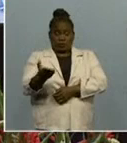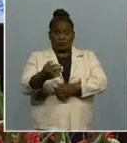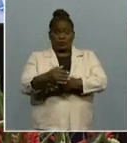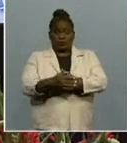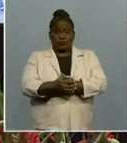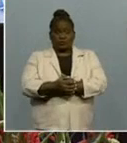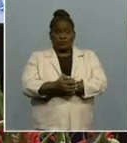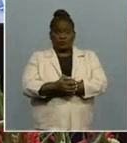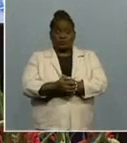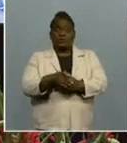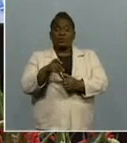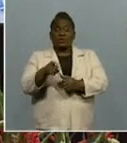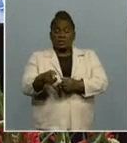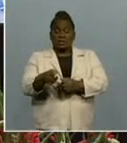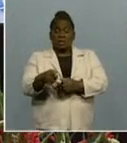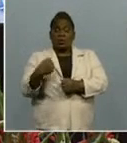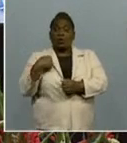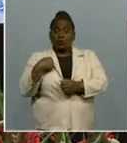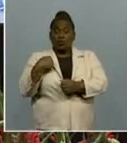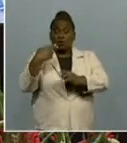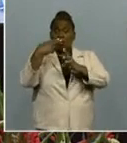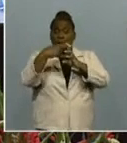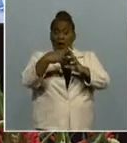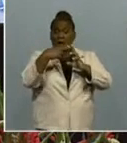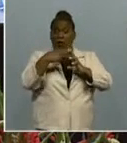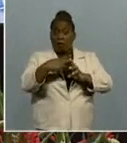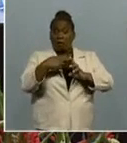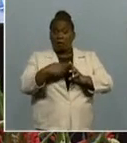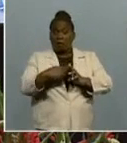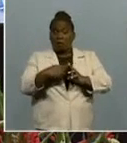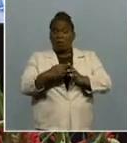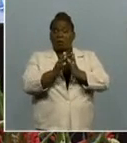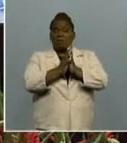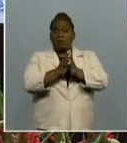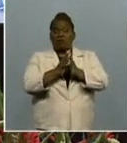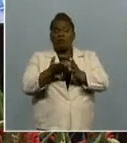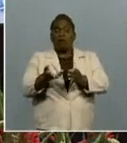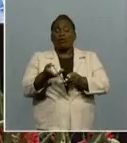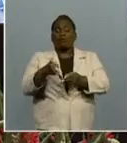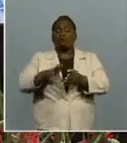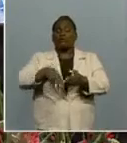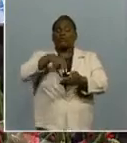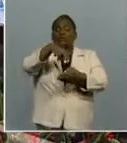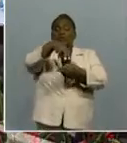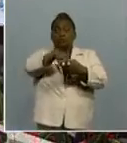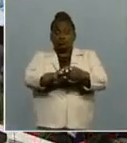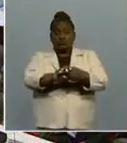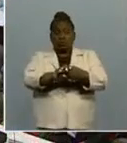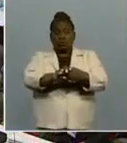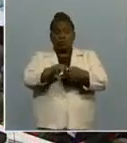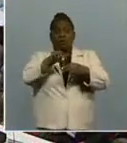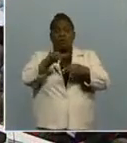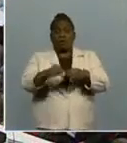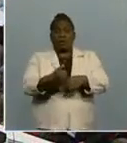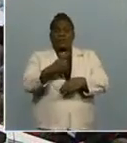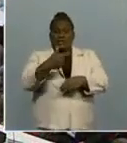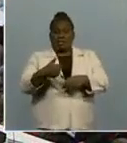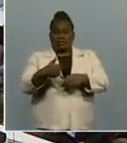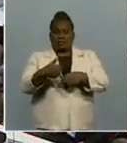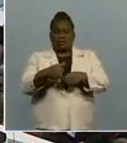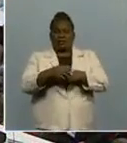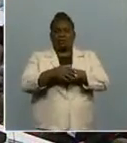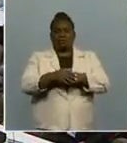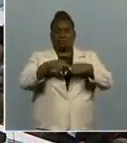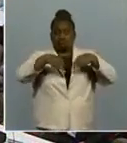medida en que los menciones suman que ocupen asiento en la presidencia